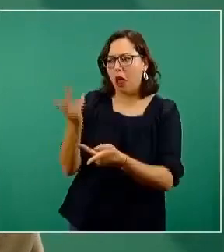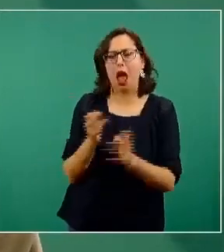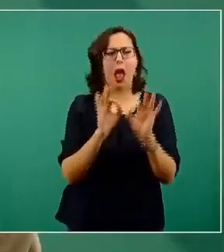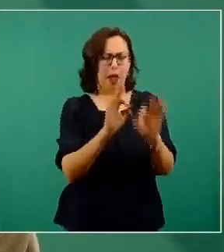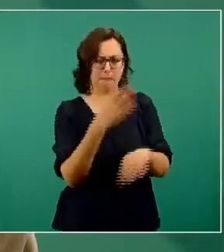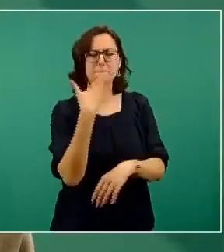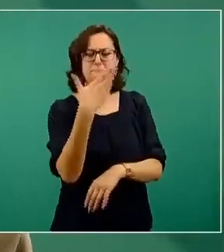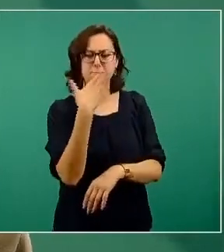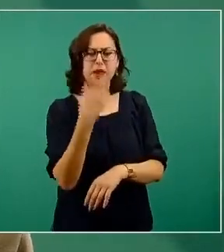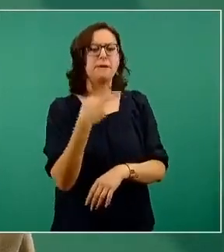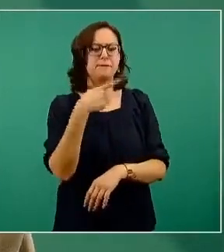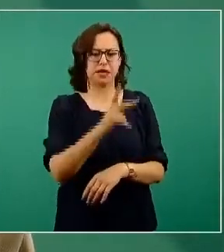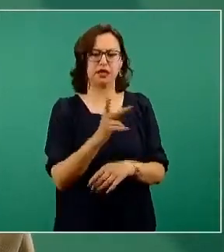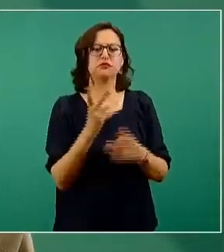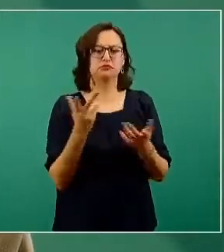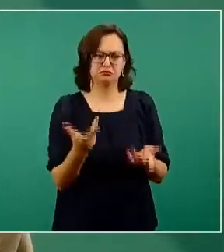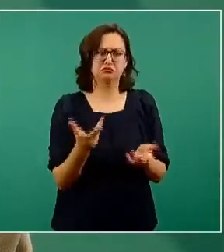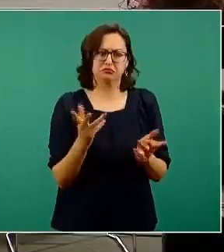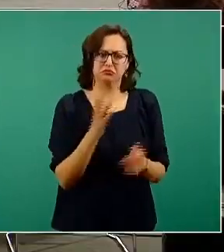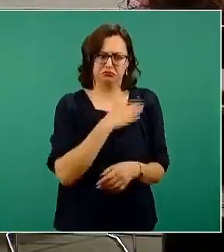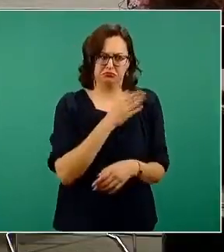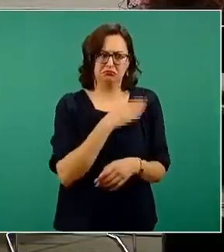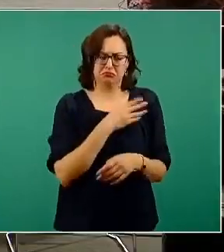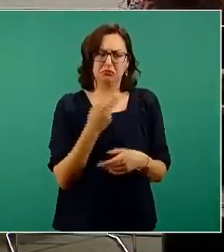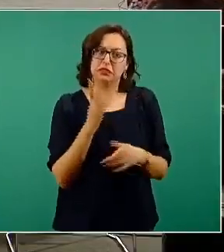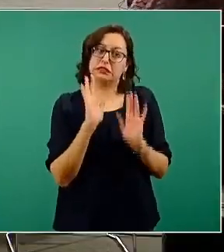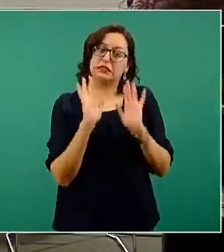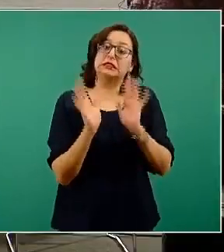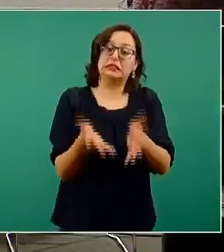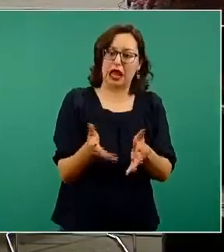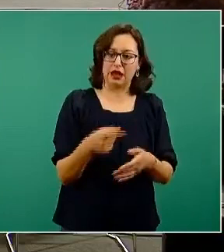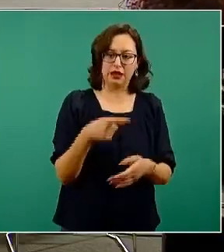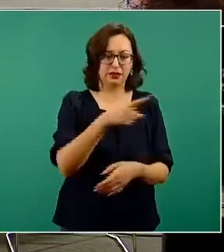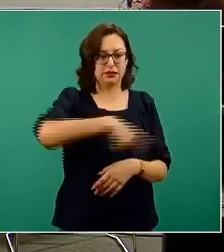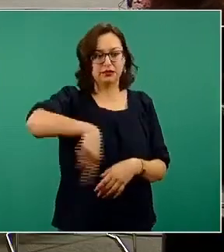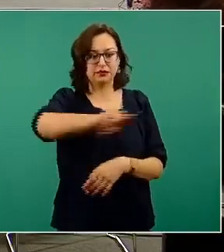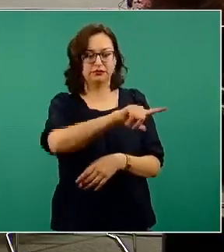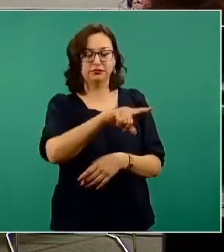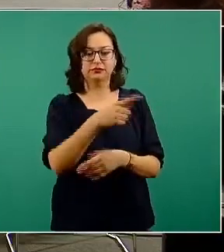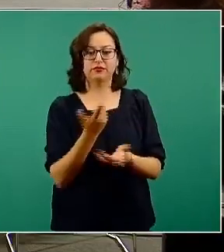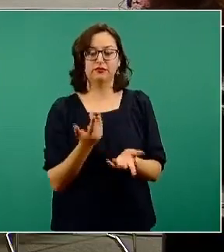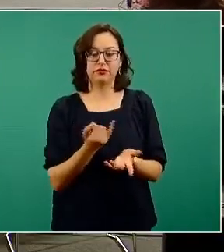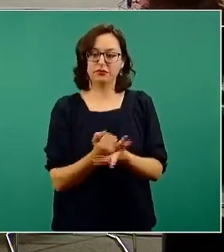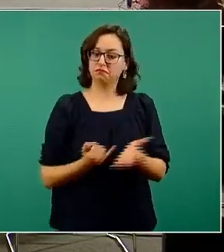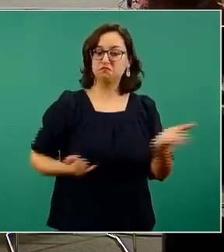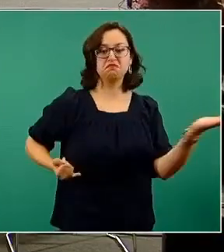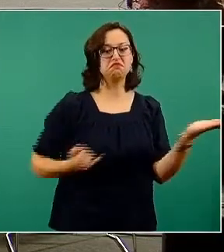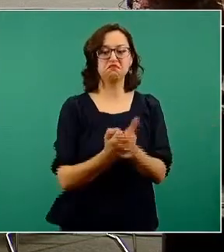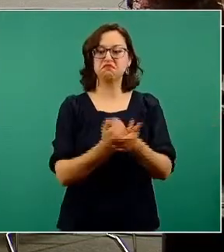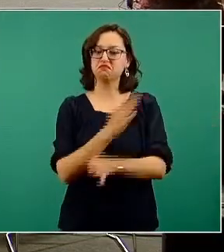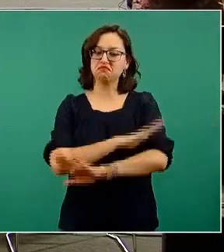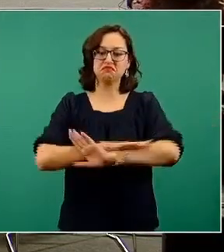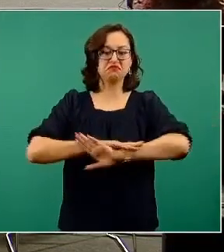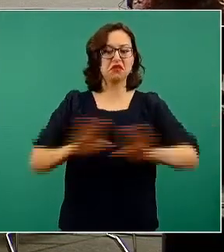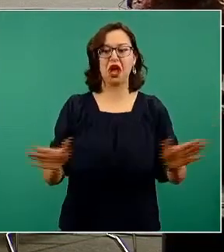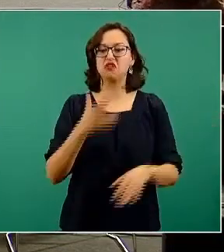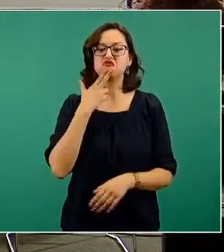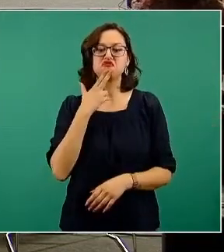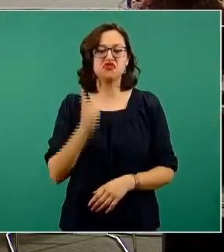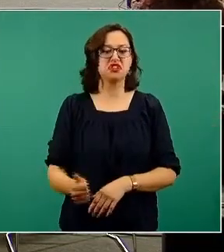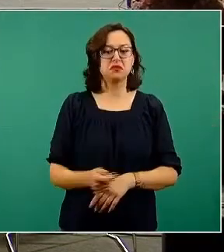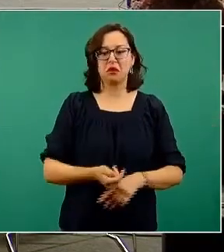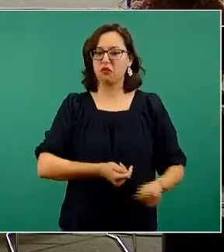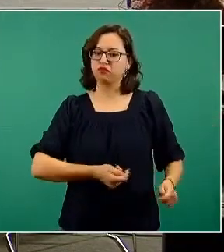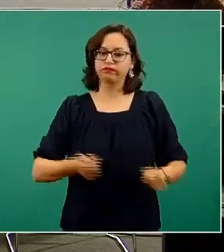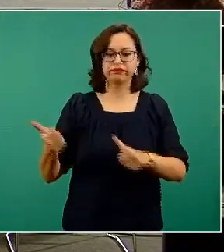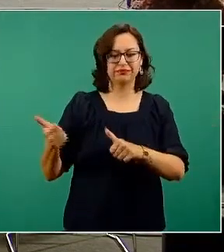que está bien, eso es una buena conducta. De ahí a decir, antes de recibir el dictamen, no sirven,